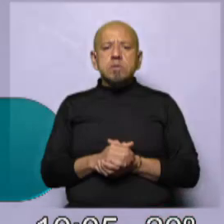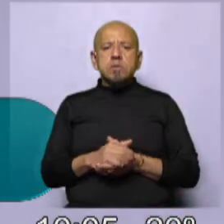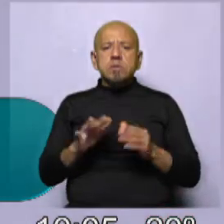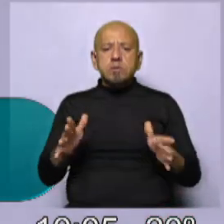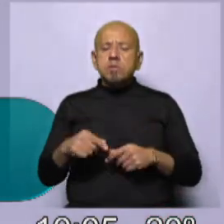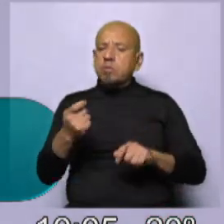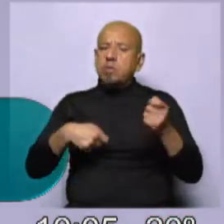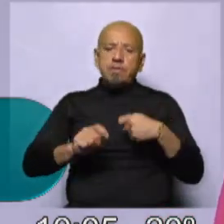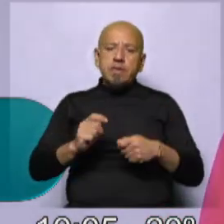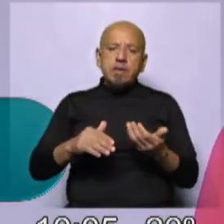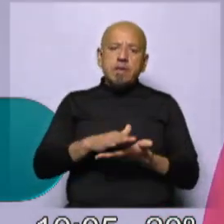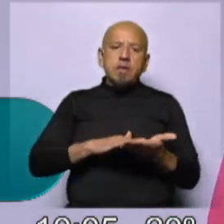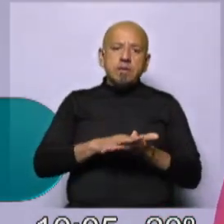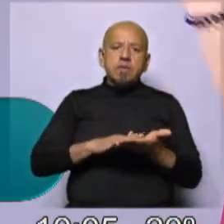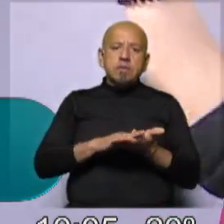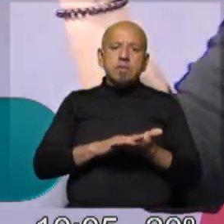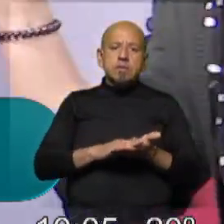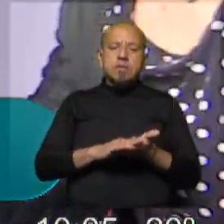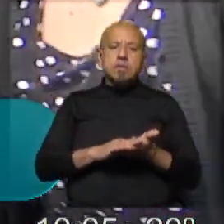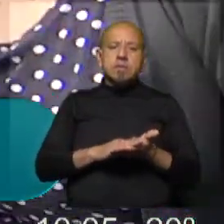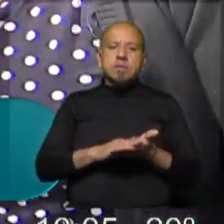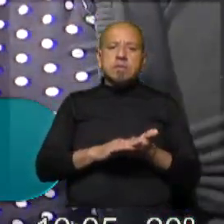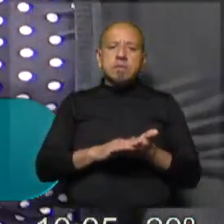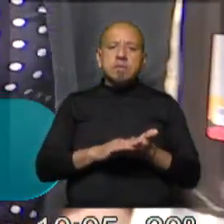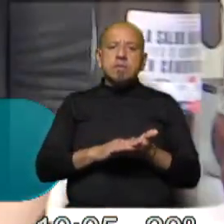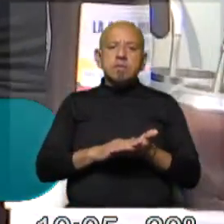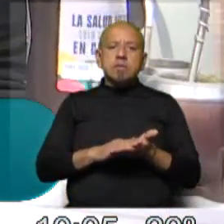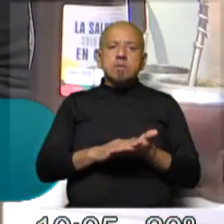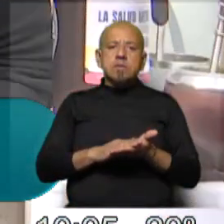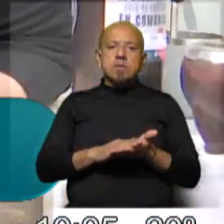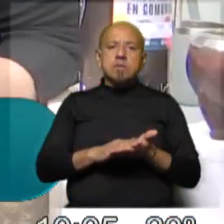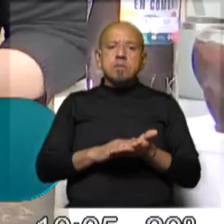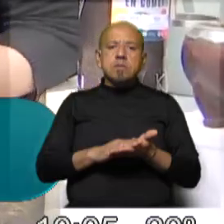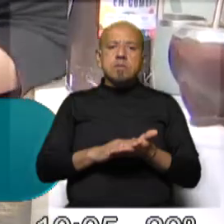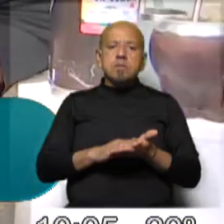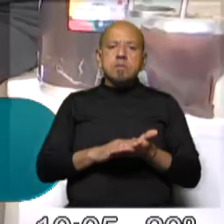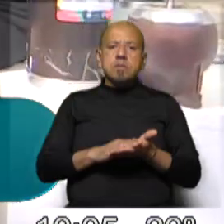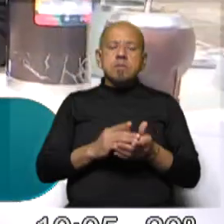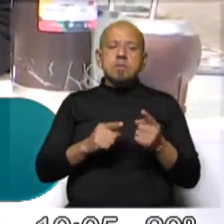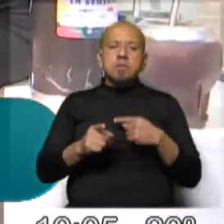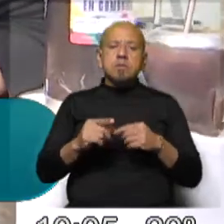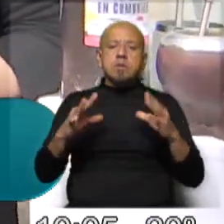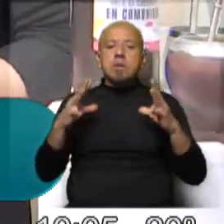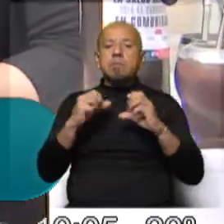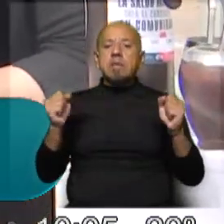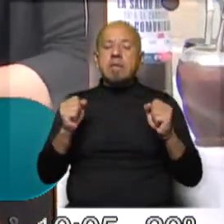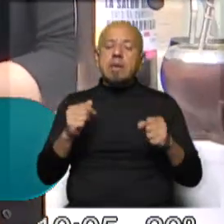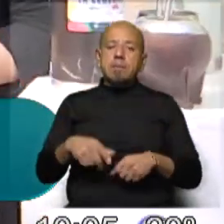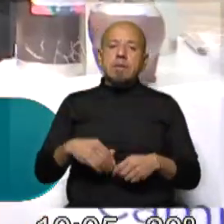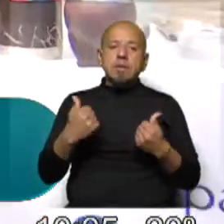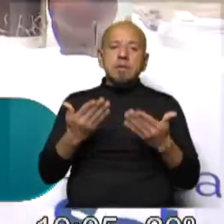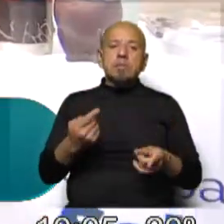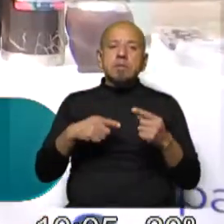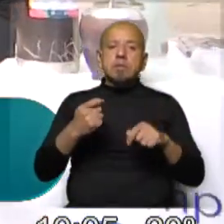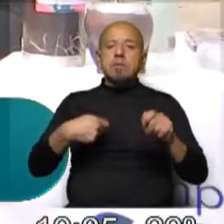tenemos nada. En principio nosotros desde el Mides... Empatía tenemos para vender. Eso para regalar. Empatía para regalar, a mano abierta. Pero para vender